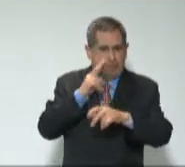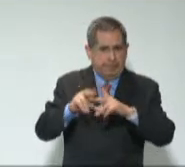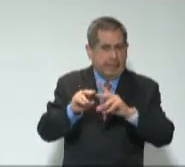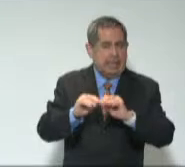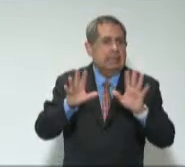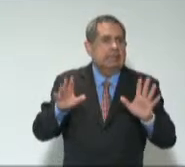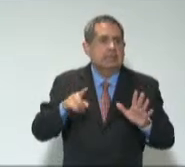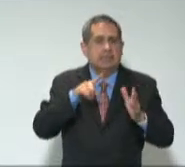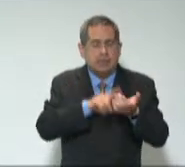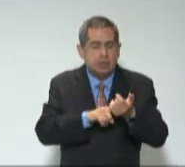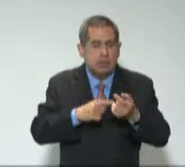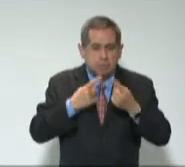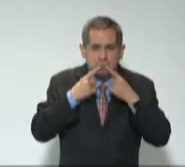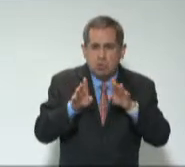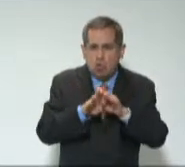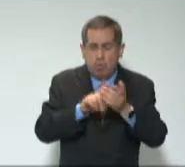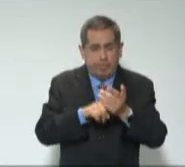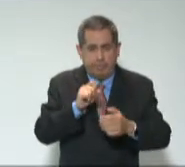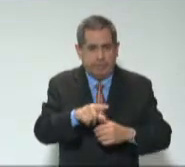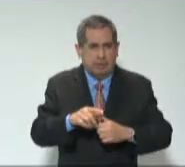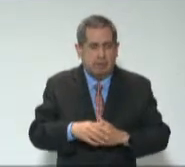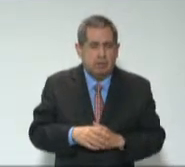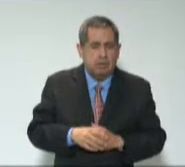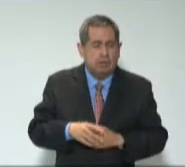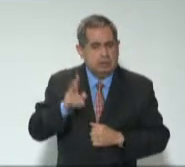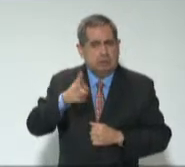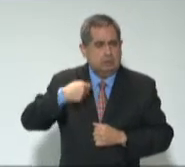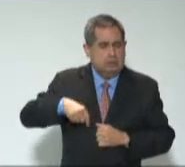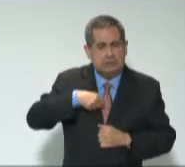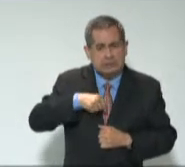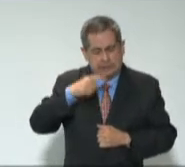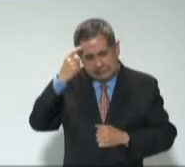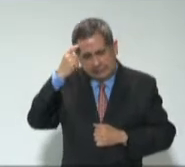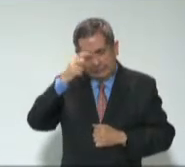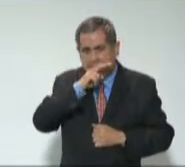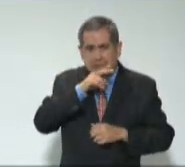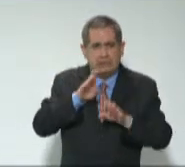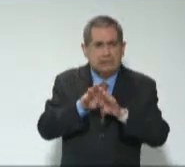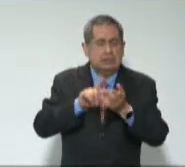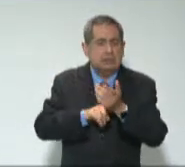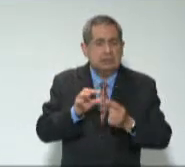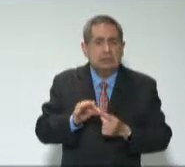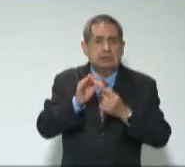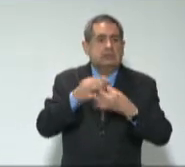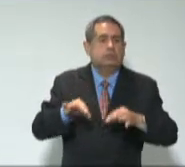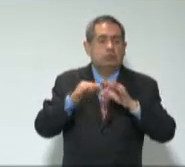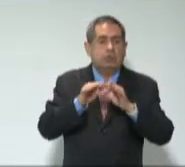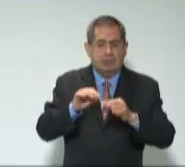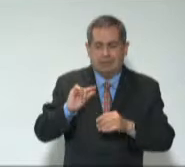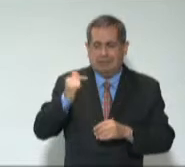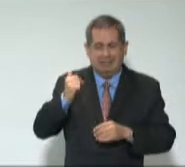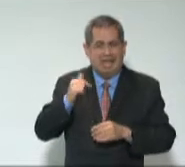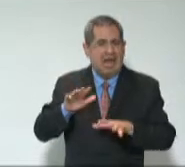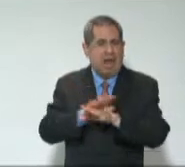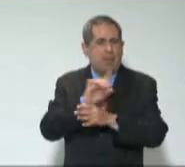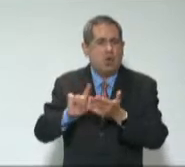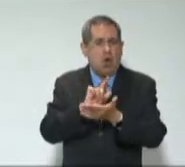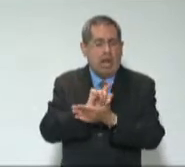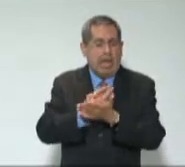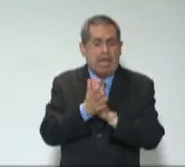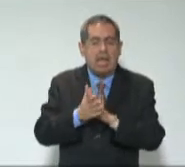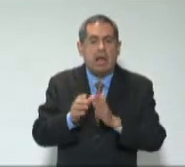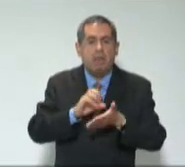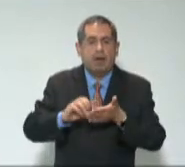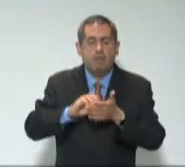que que que se haga de los mismos nos preocupa de manera especial la recién reforma que se hizo al párrafo